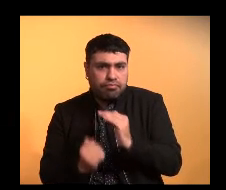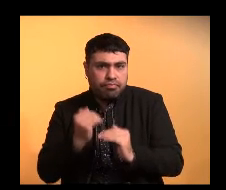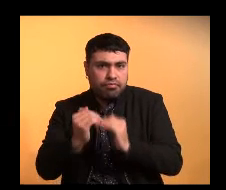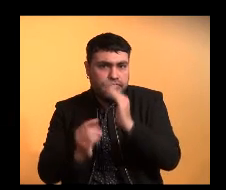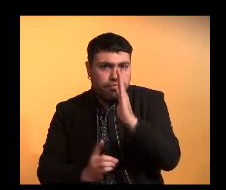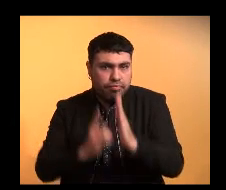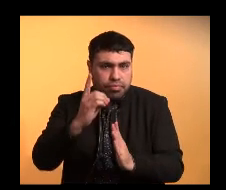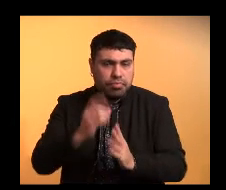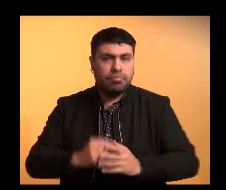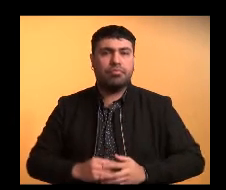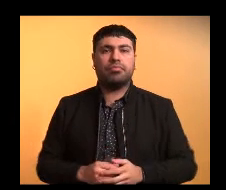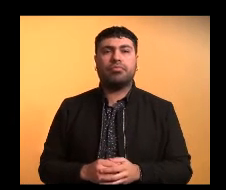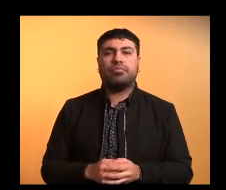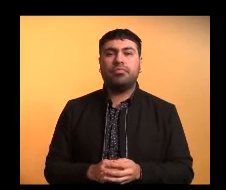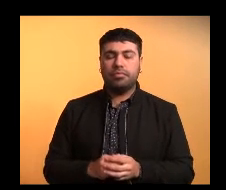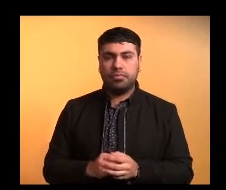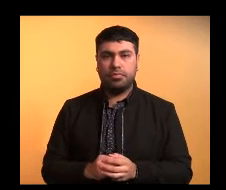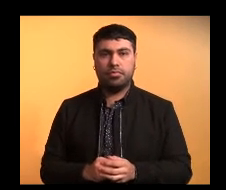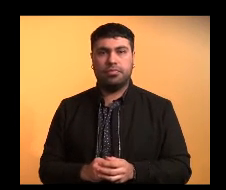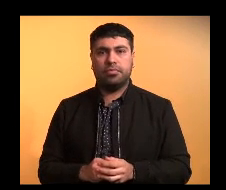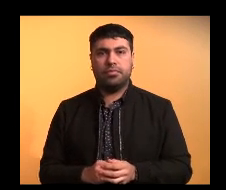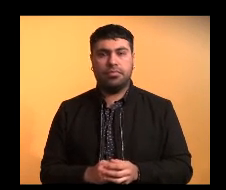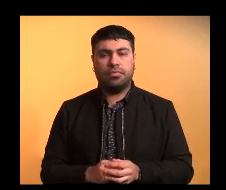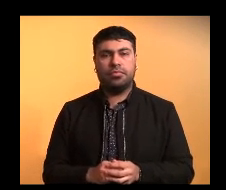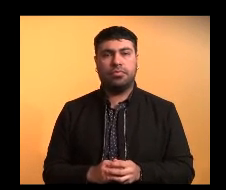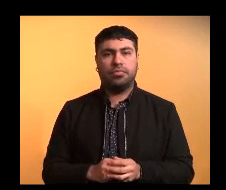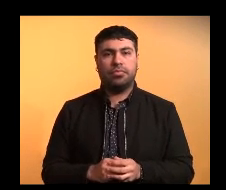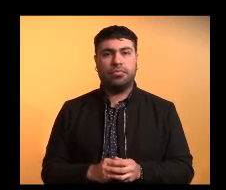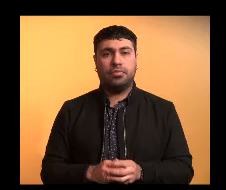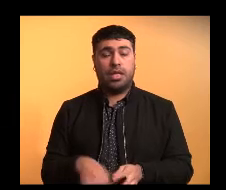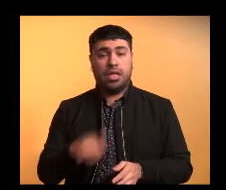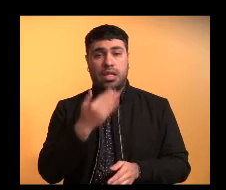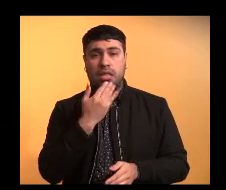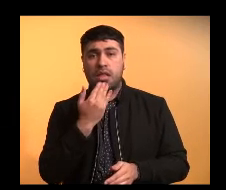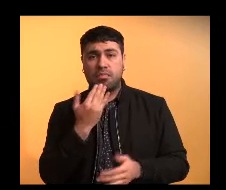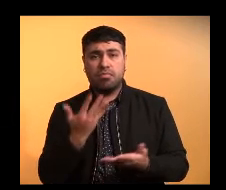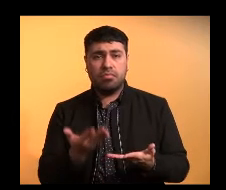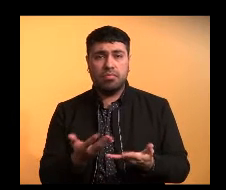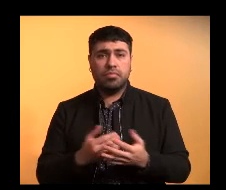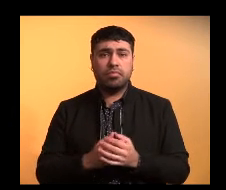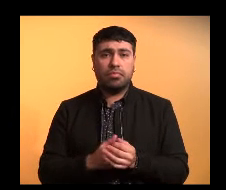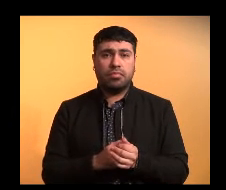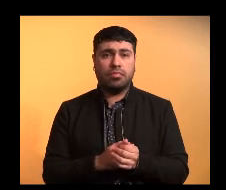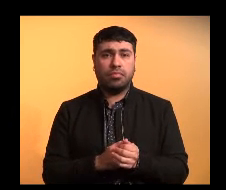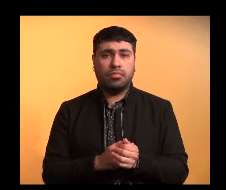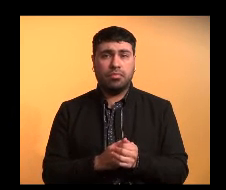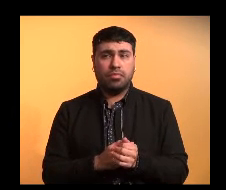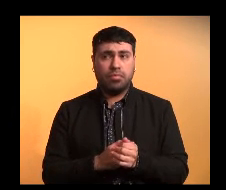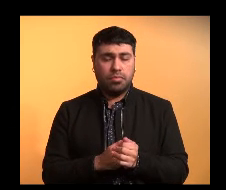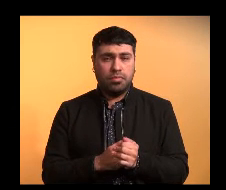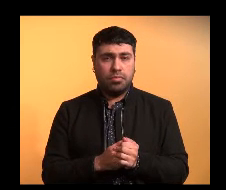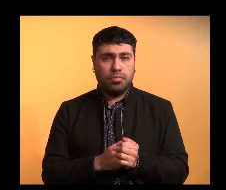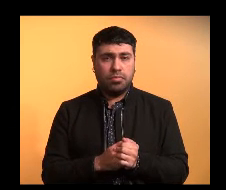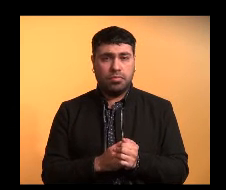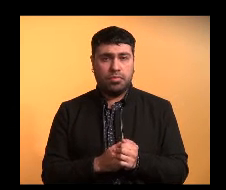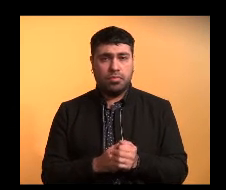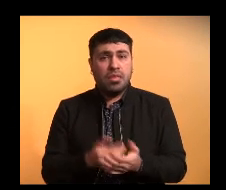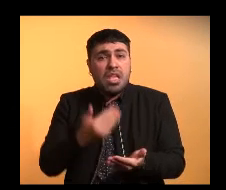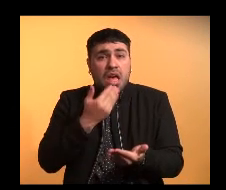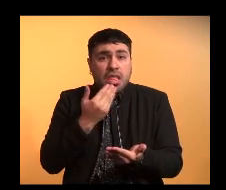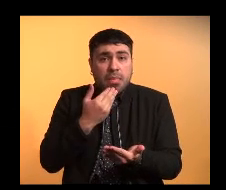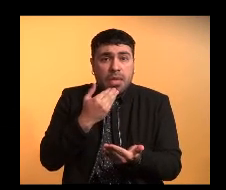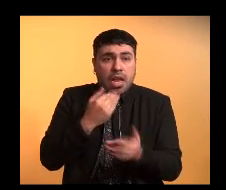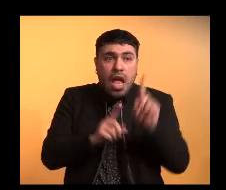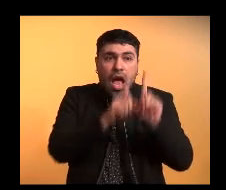diapositivas relacionadas con eso. Lo otro es que tienen que hacer frente a herbivoría. O sea, hay herbívoros